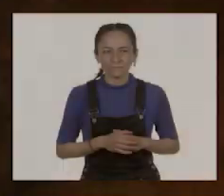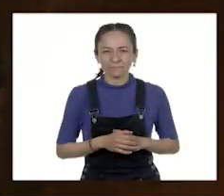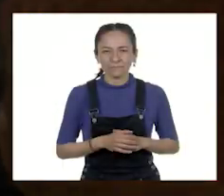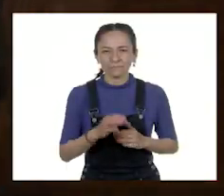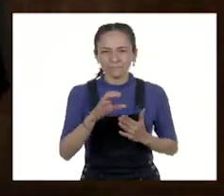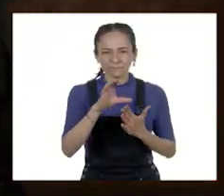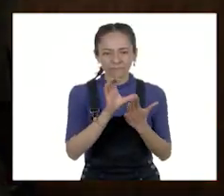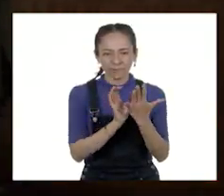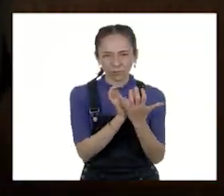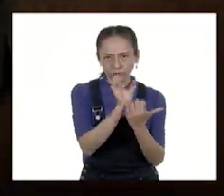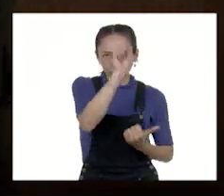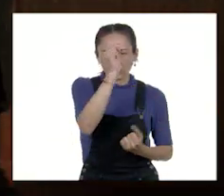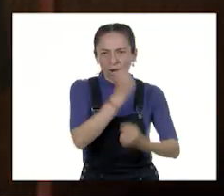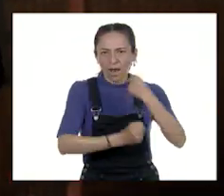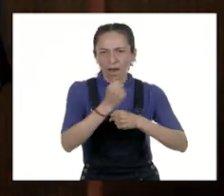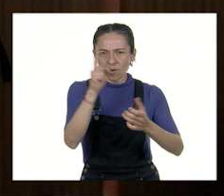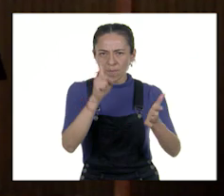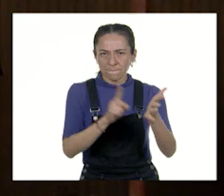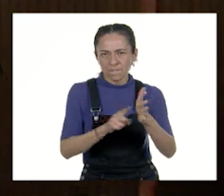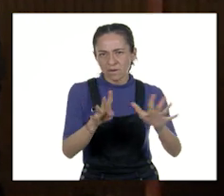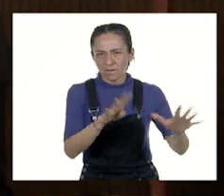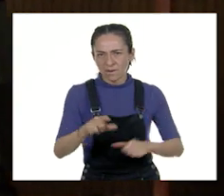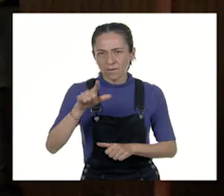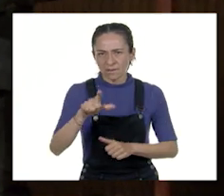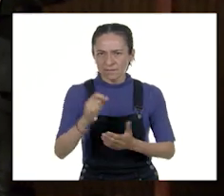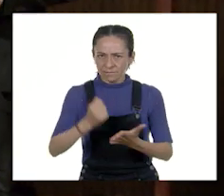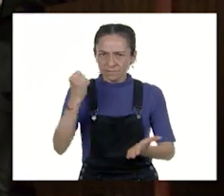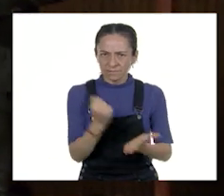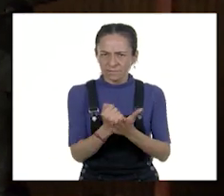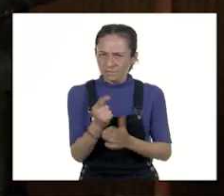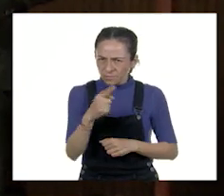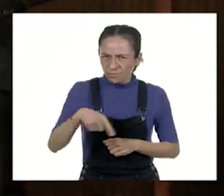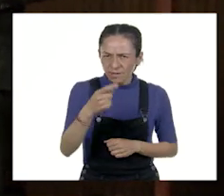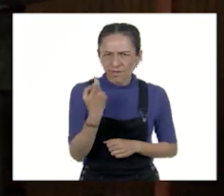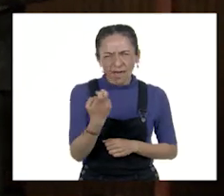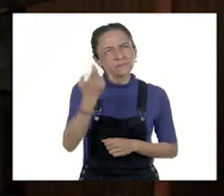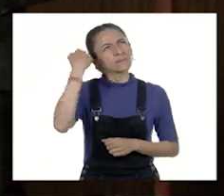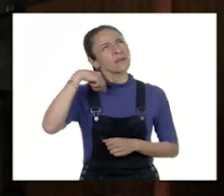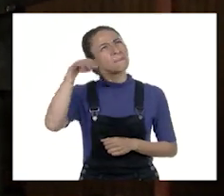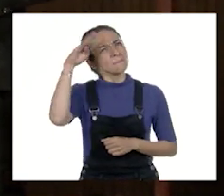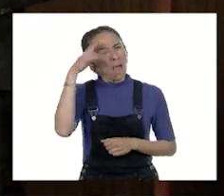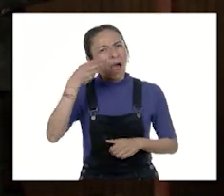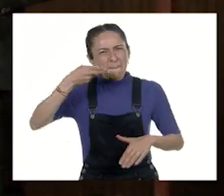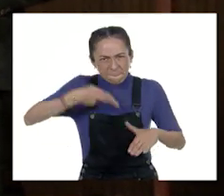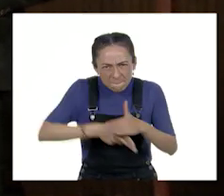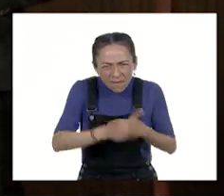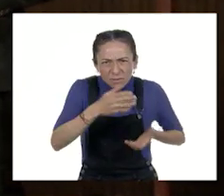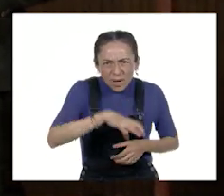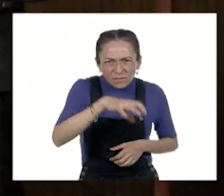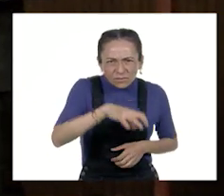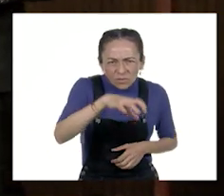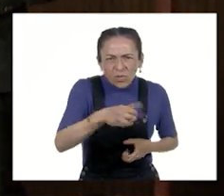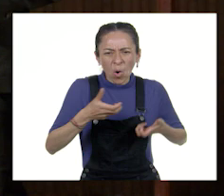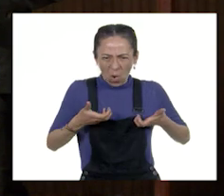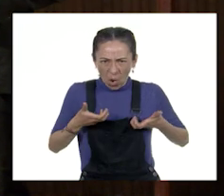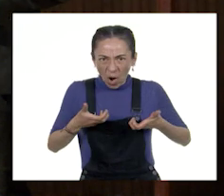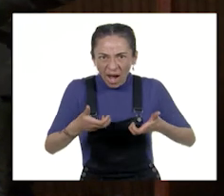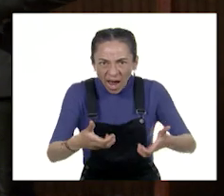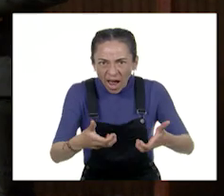Constitución de 1917. Si ustedes creen que es una estación del metro o una calle de doble carril llena de baches y desviaciones,